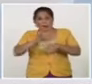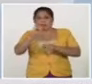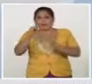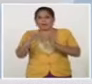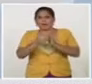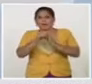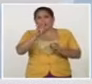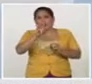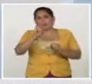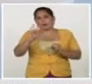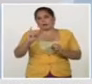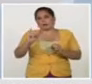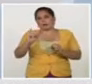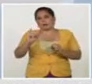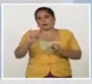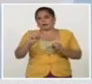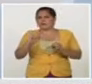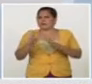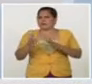6.096, el